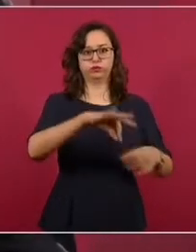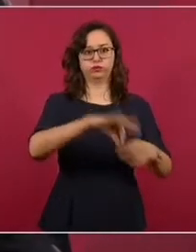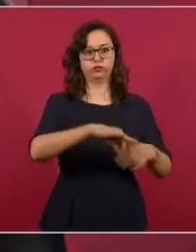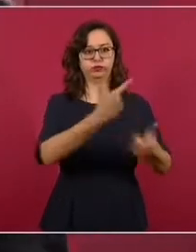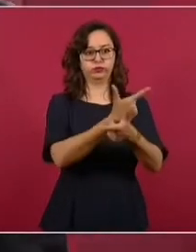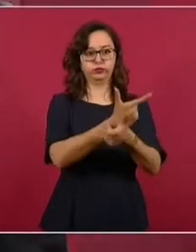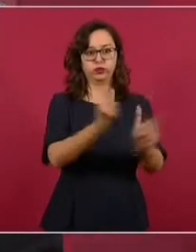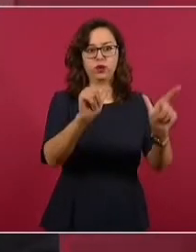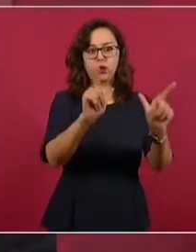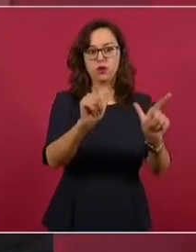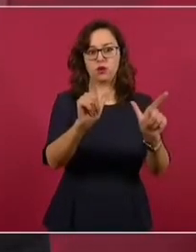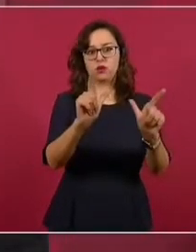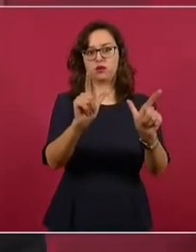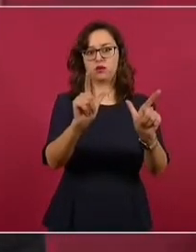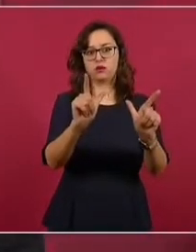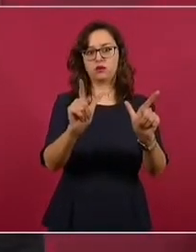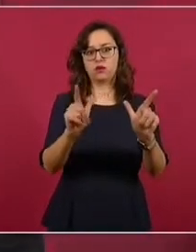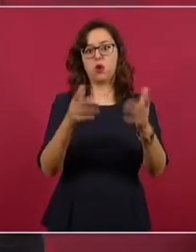y gana